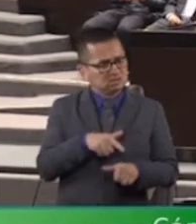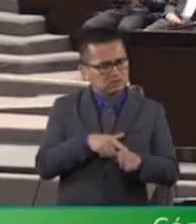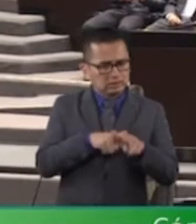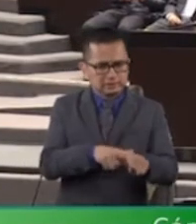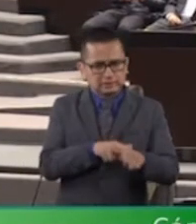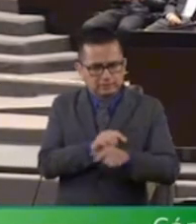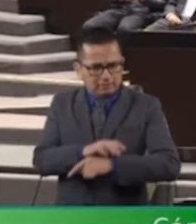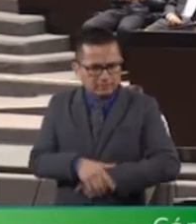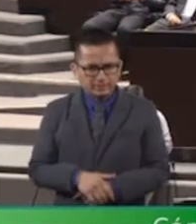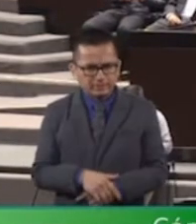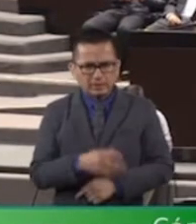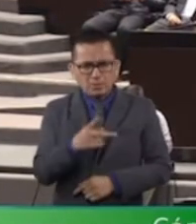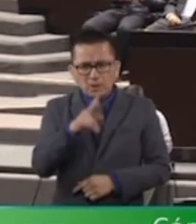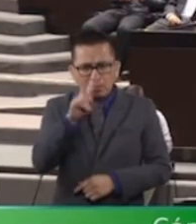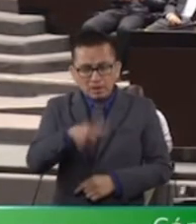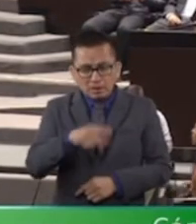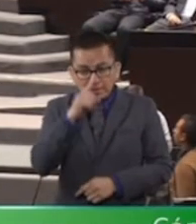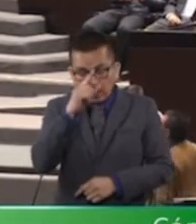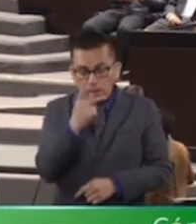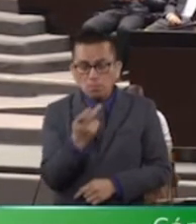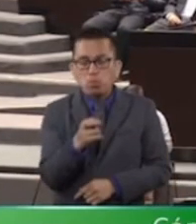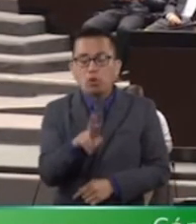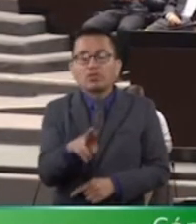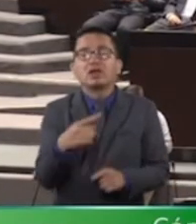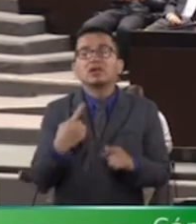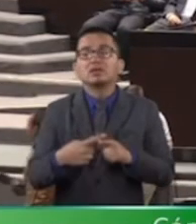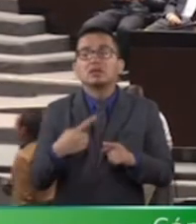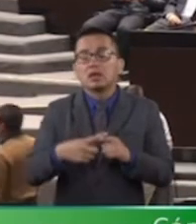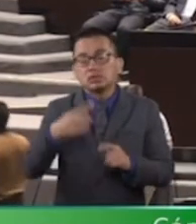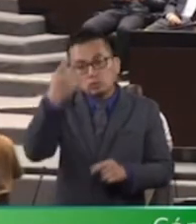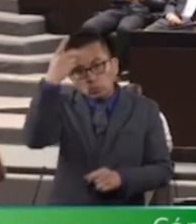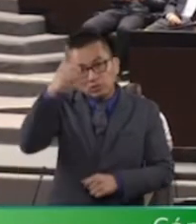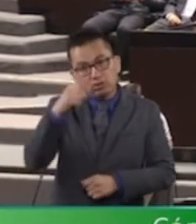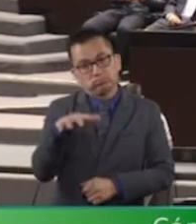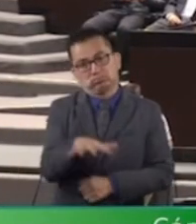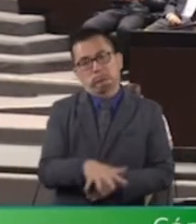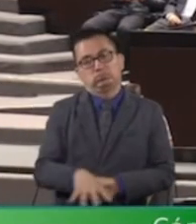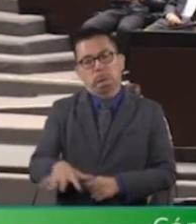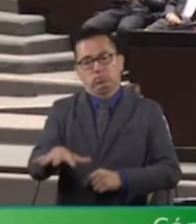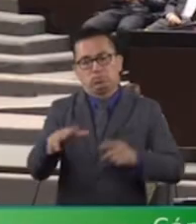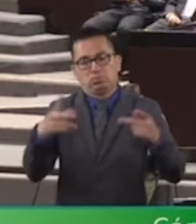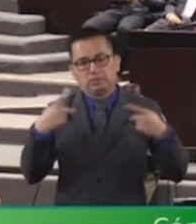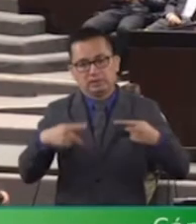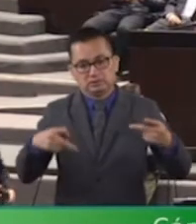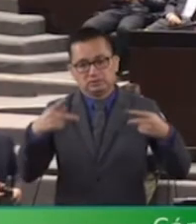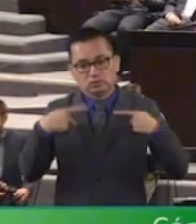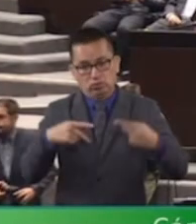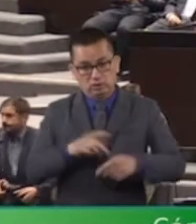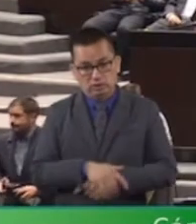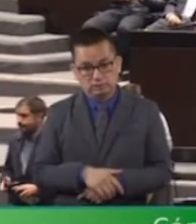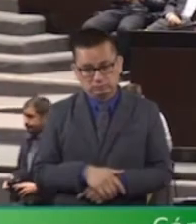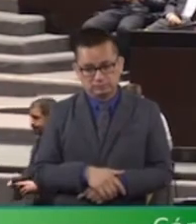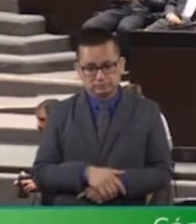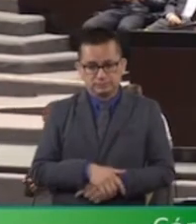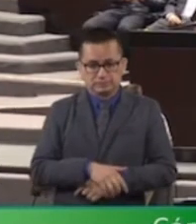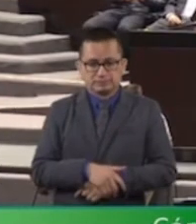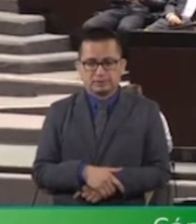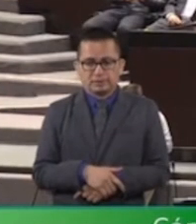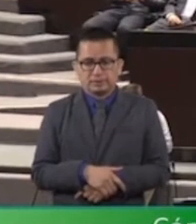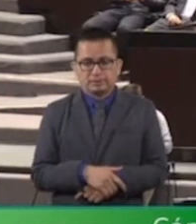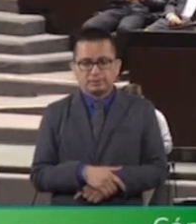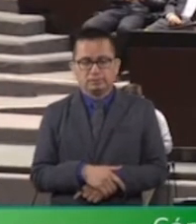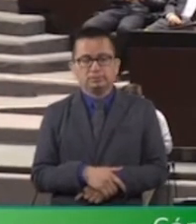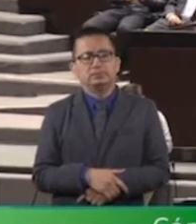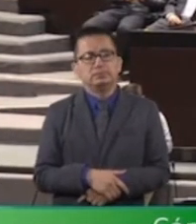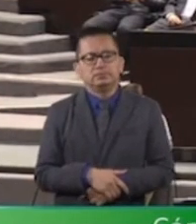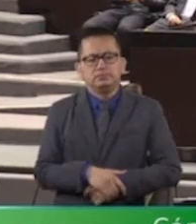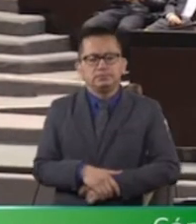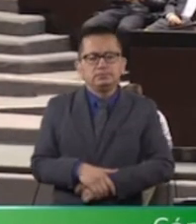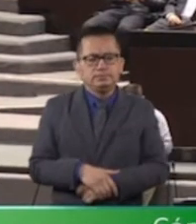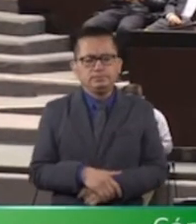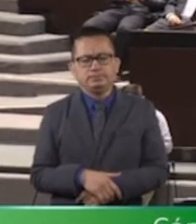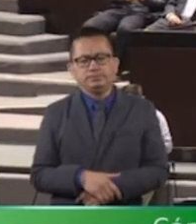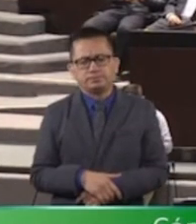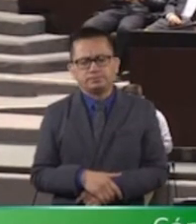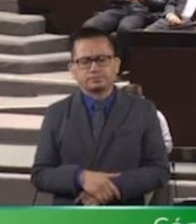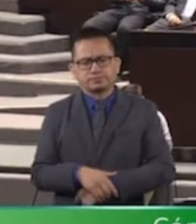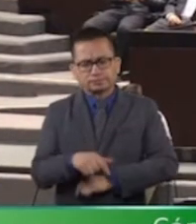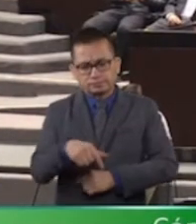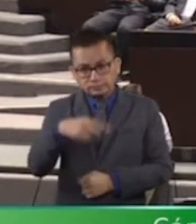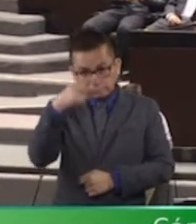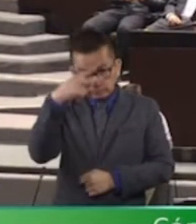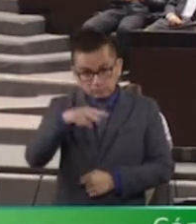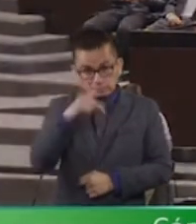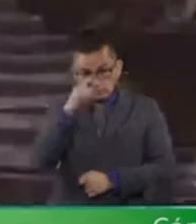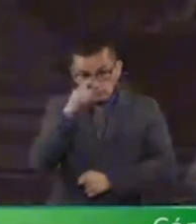para poder para la ciudadanía y no para que no puedan tocar a la gente. México se